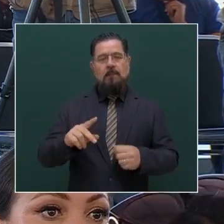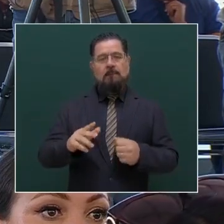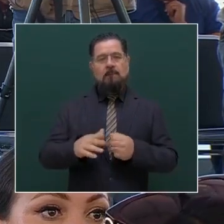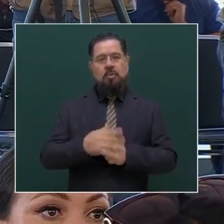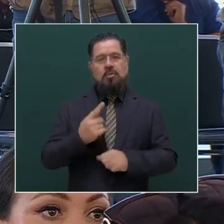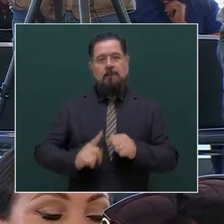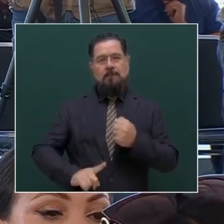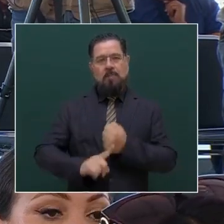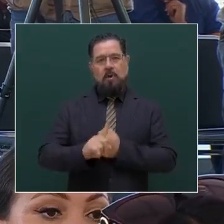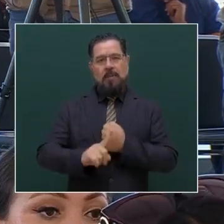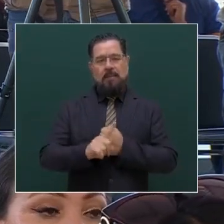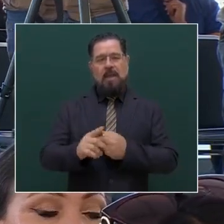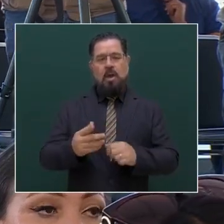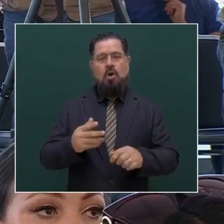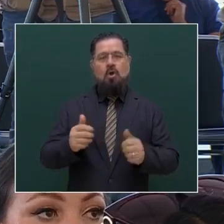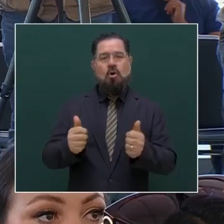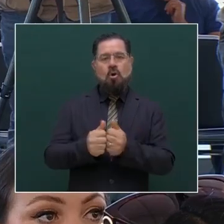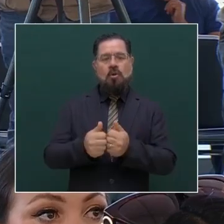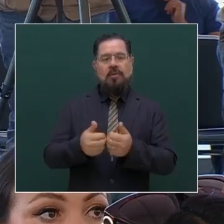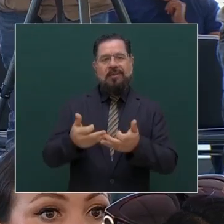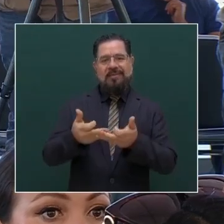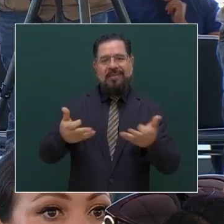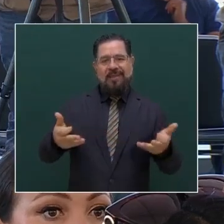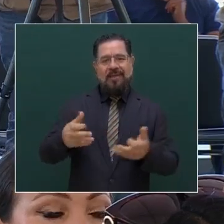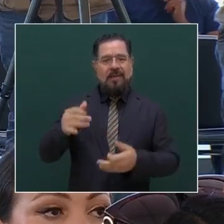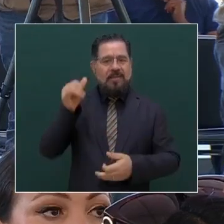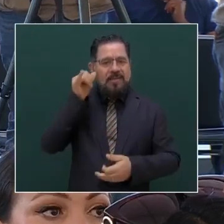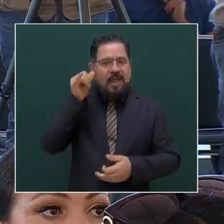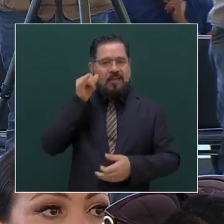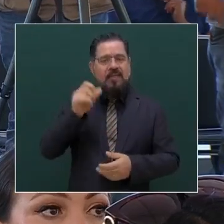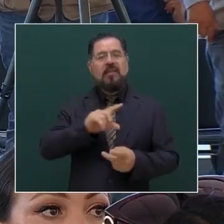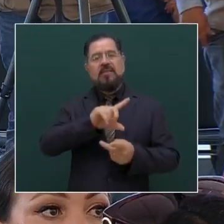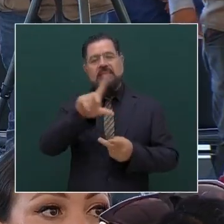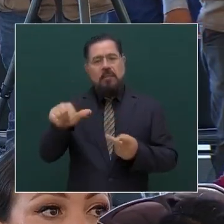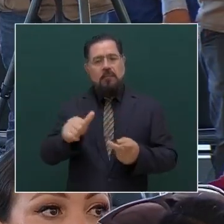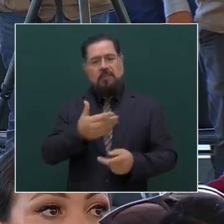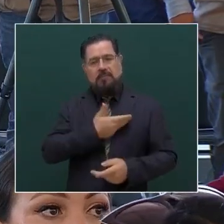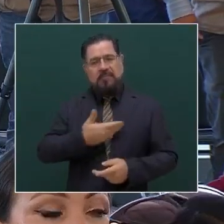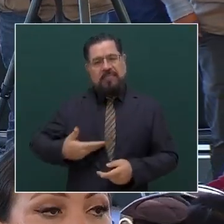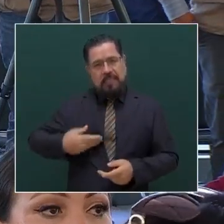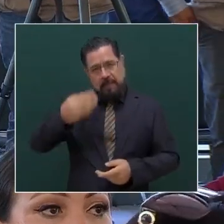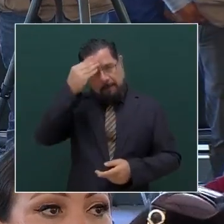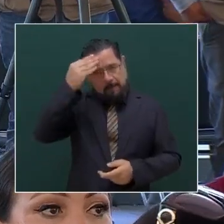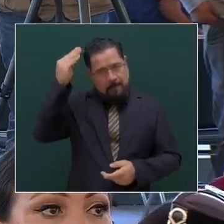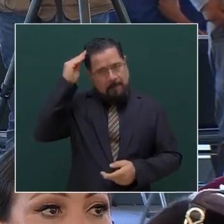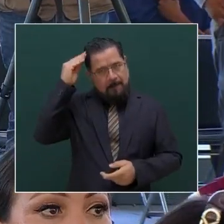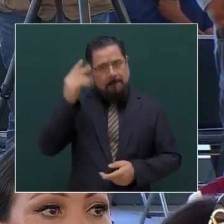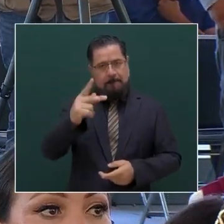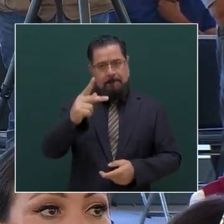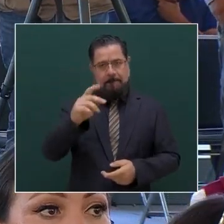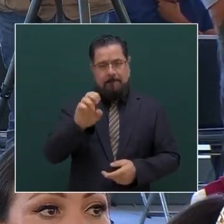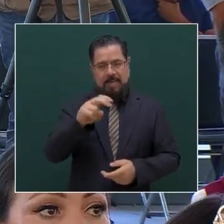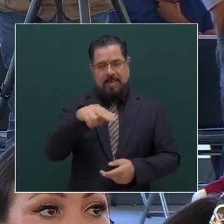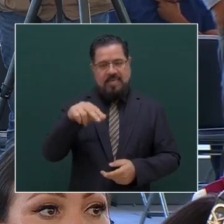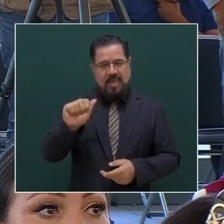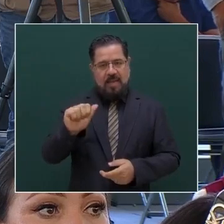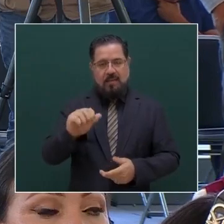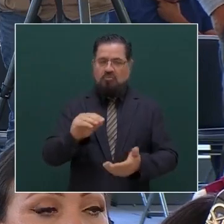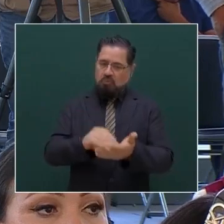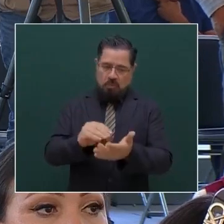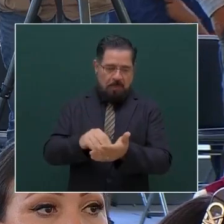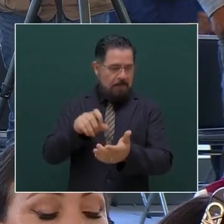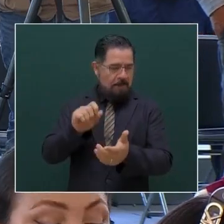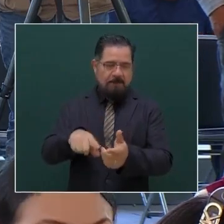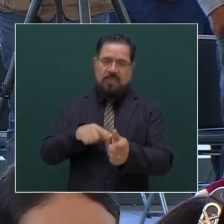que después Peña Nieto lo mantuvo, y hasta la fecha, a pesar de que